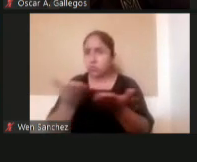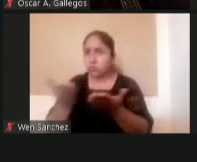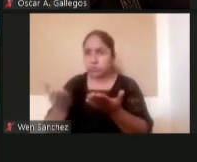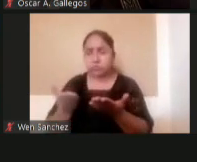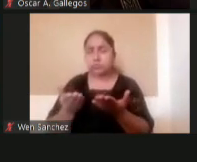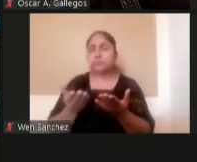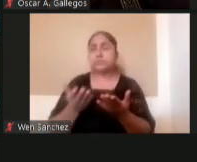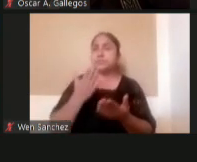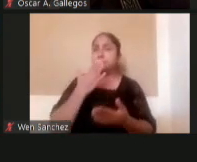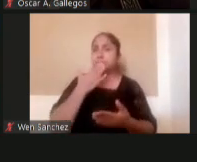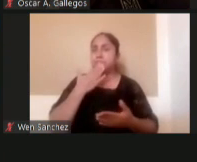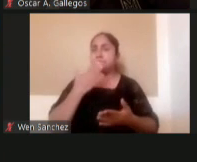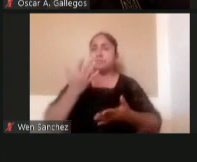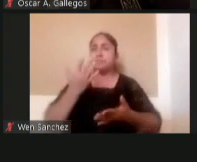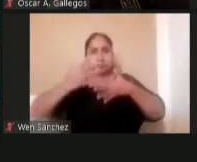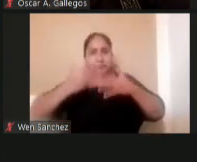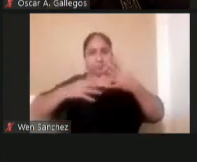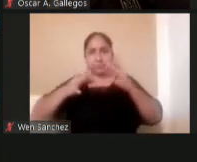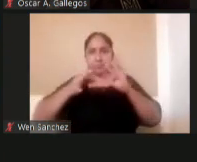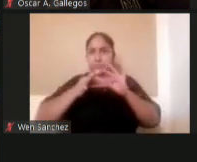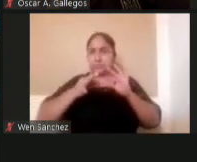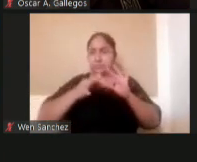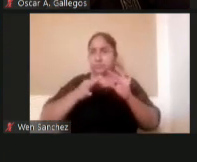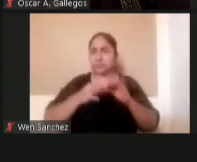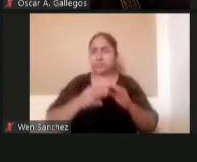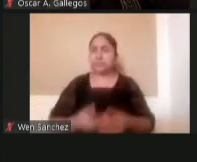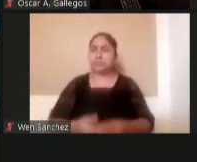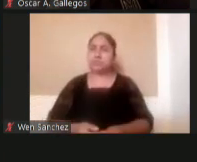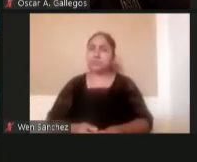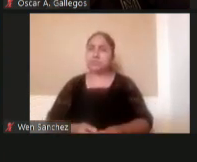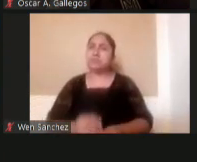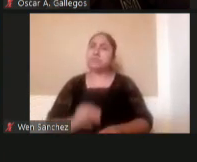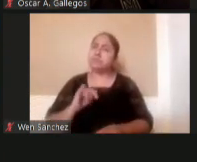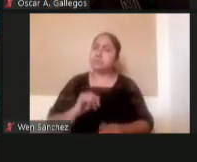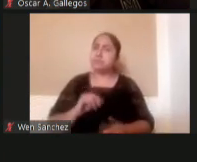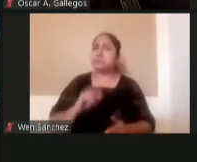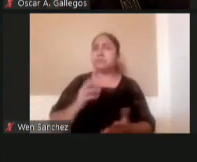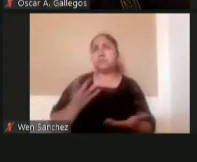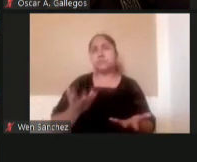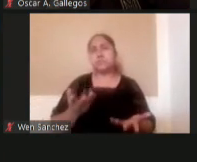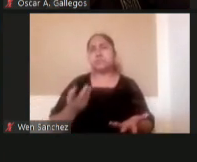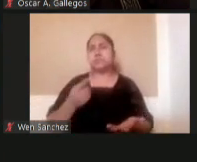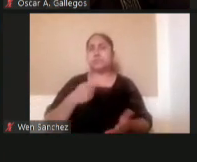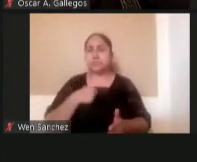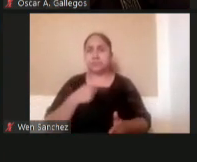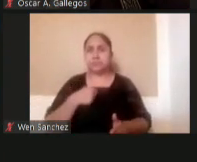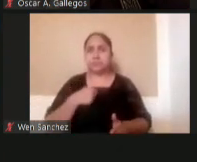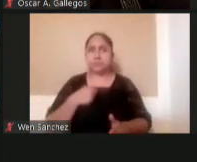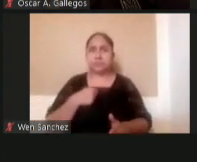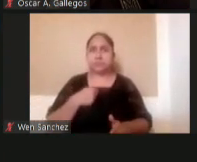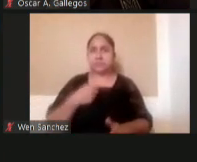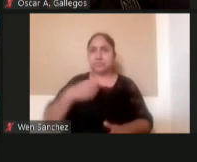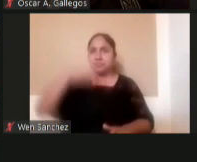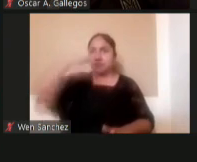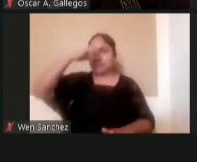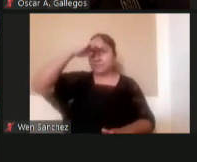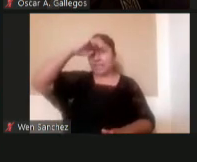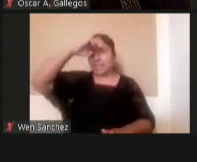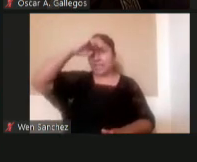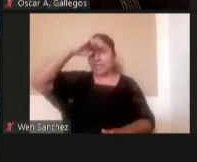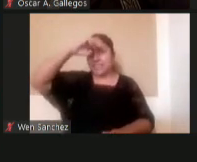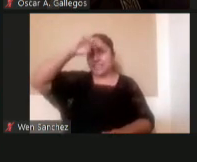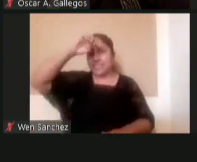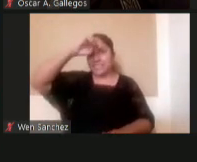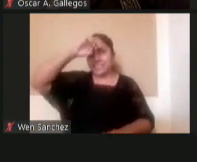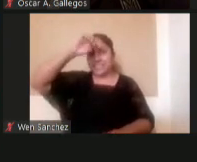que, pues la experiencia que de aquí me llevo es mucha. Nos estamos volviendo técnicos en electricidad,